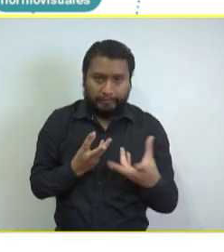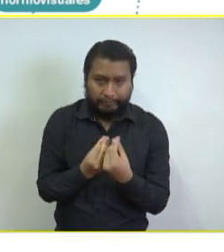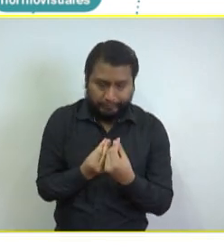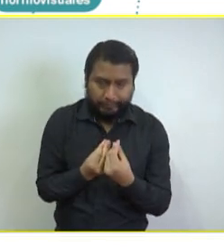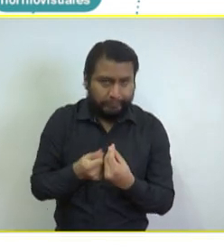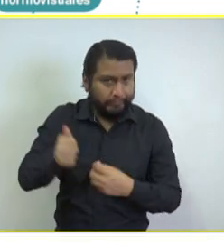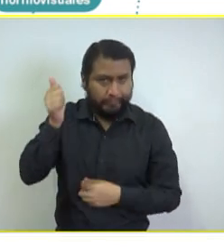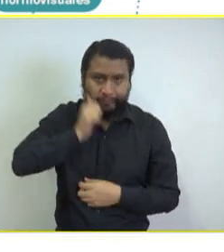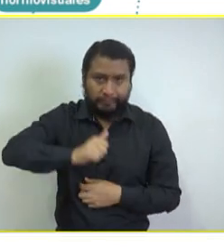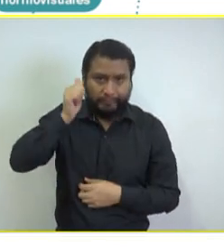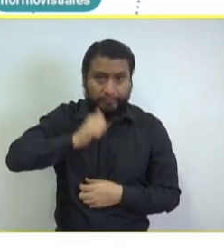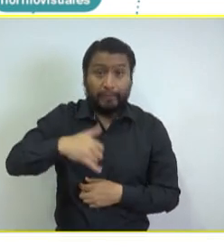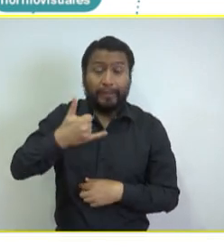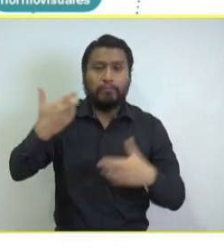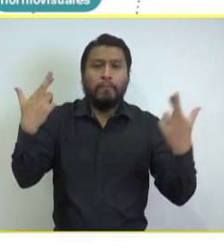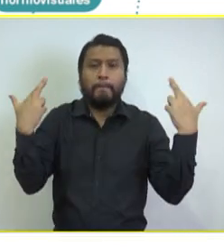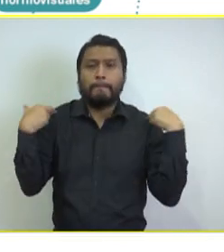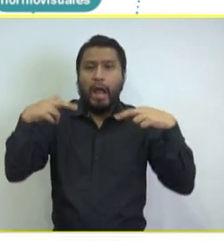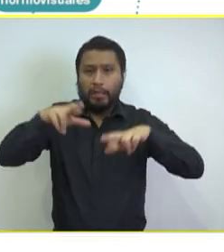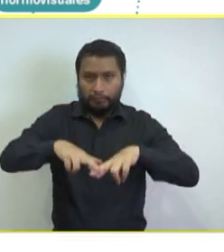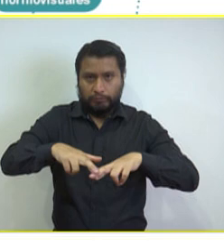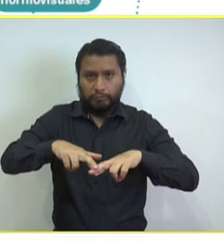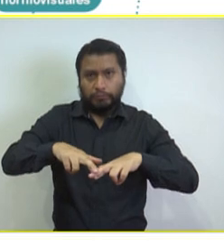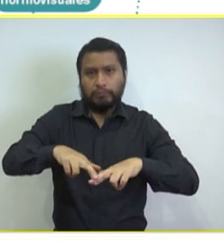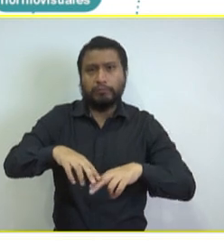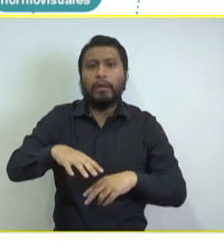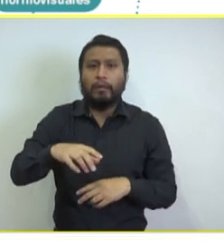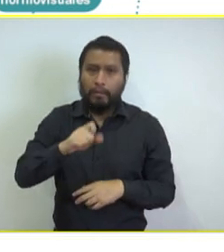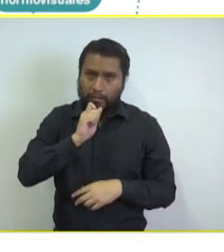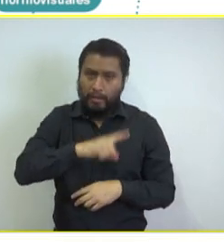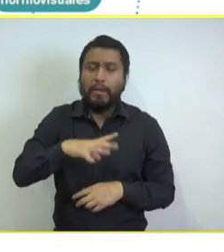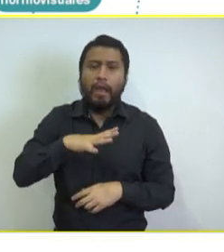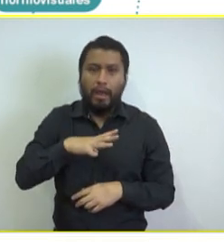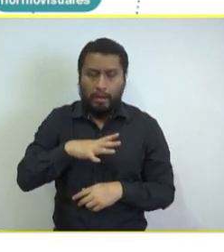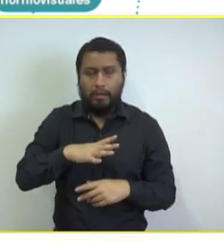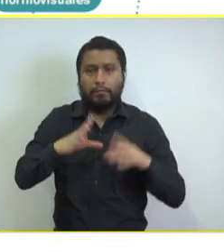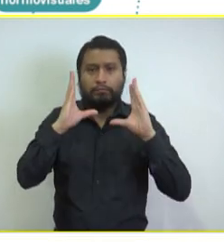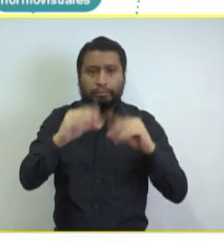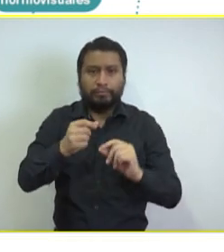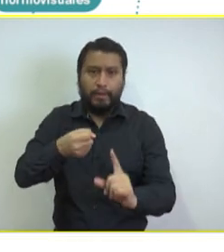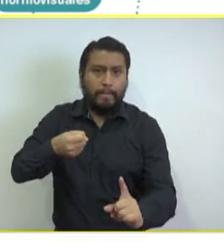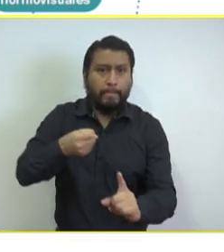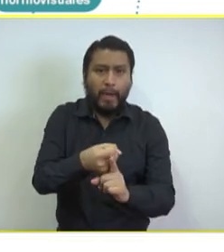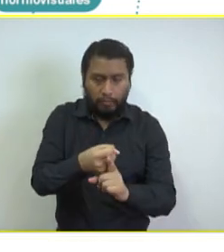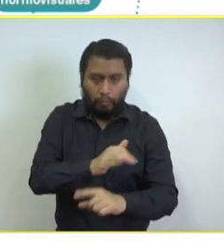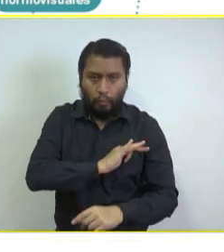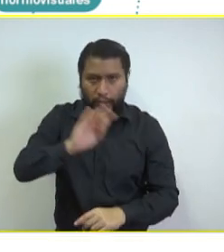que los catedráticos tienen cierto impacto en esta relación.